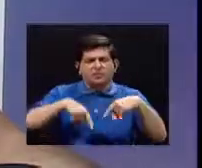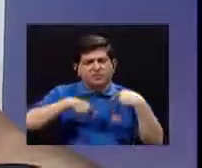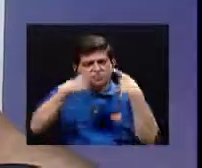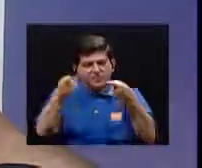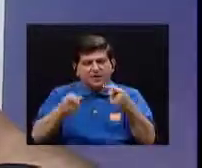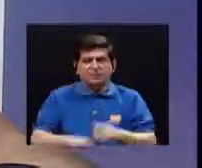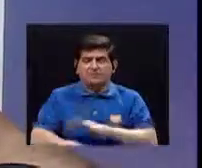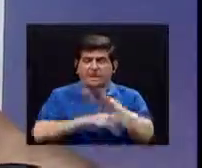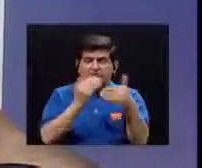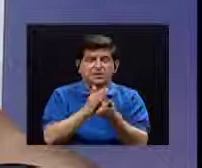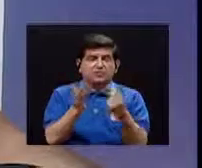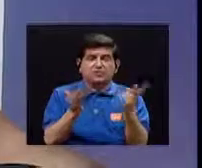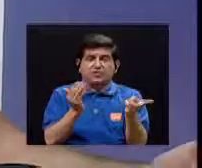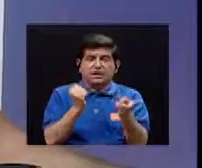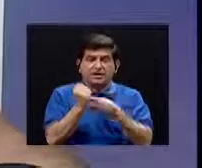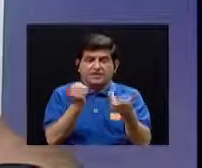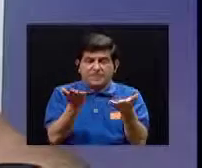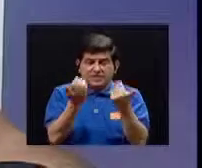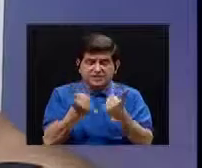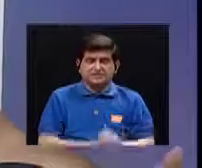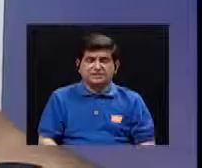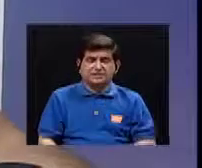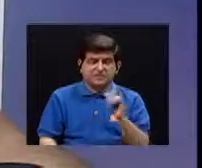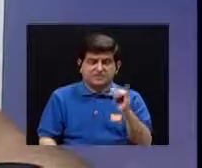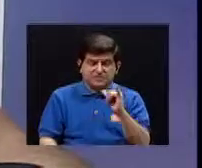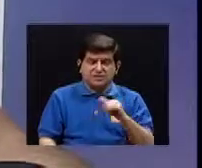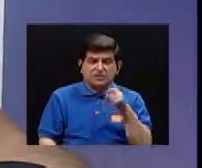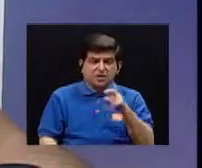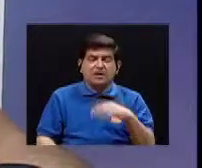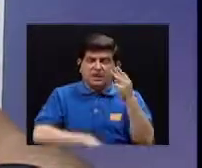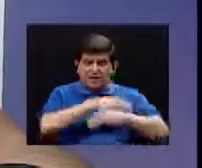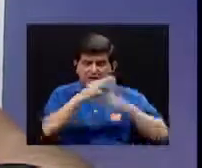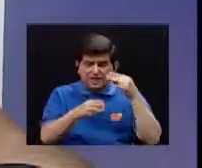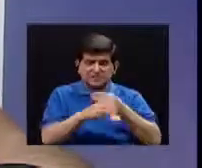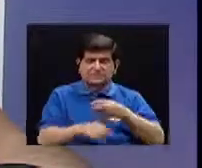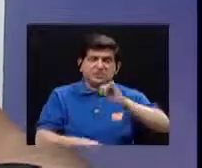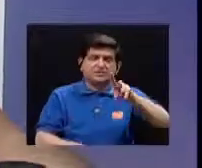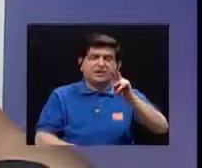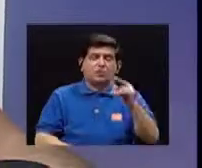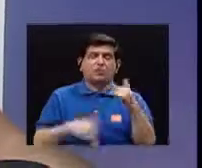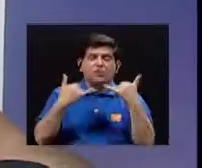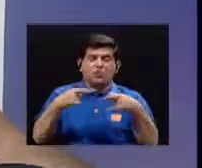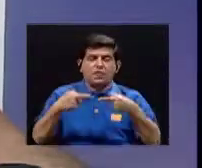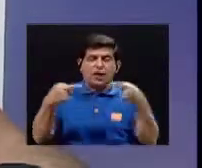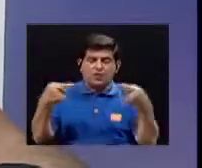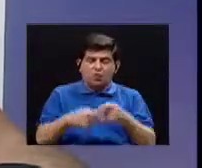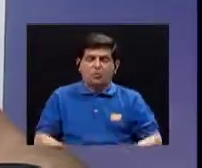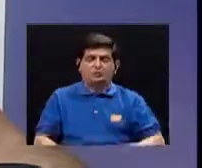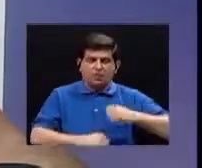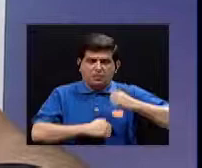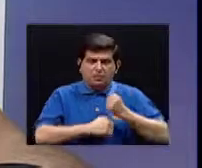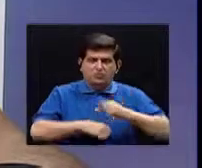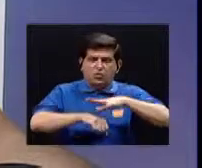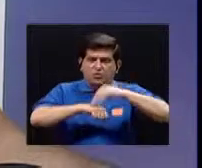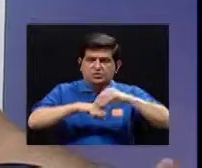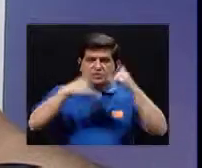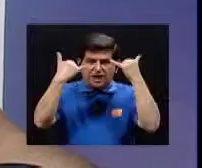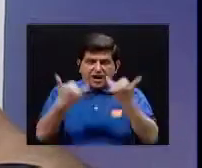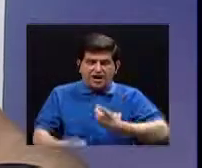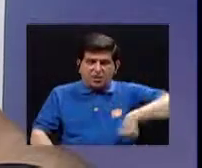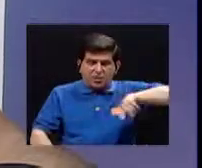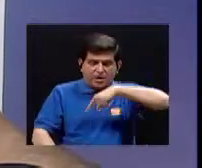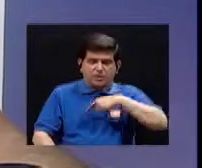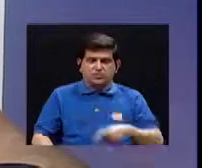favor la gente vaya y vaya todas las veces porque así como en ese mundiales en junio estábamos jugando contra escocia y